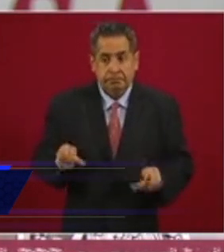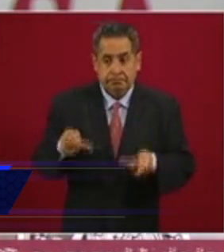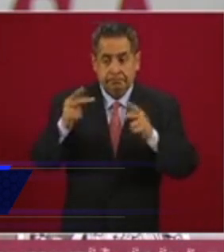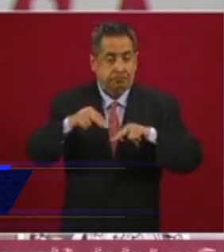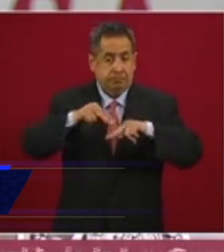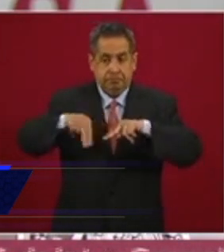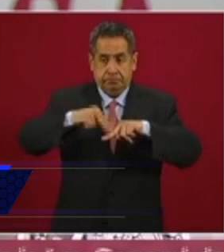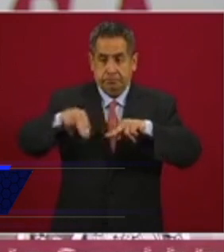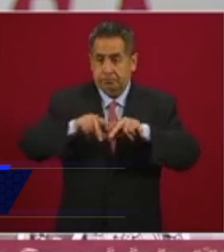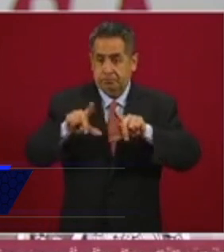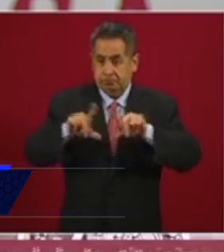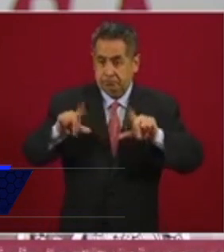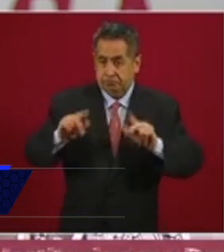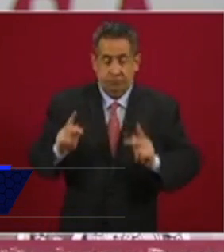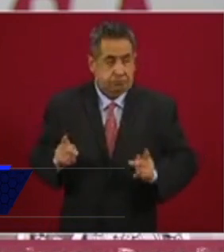los cachitos,